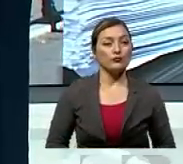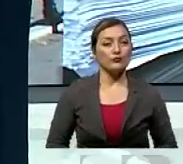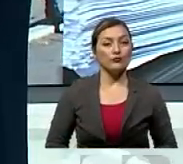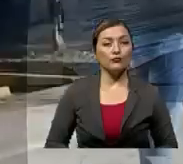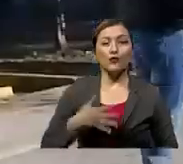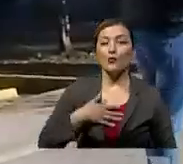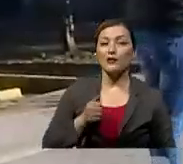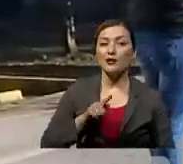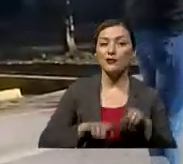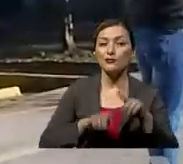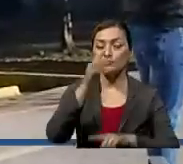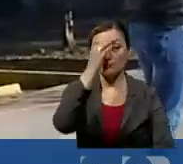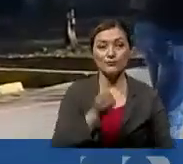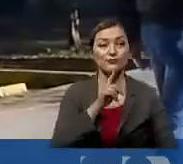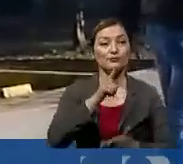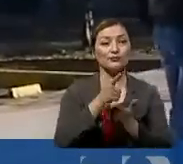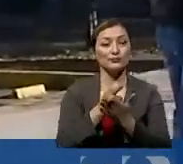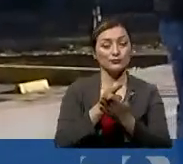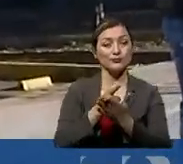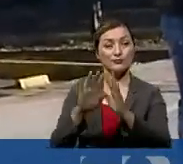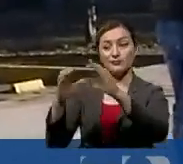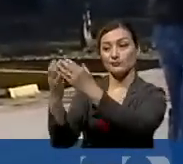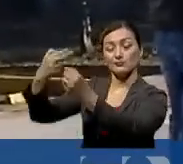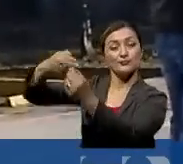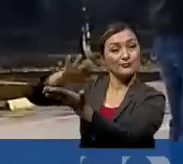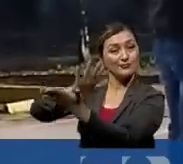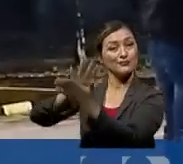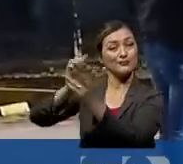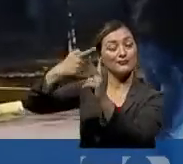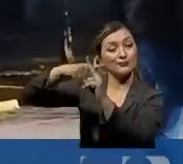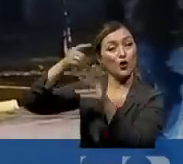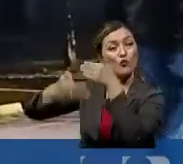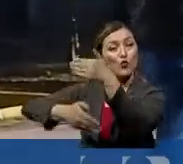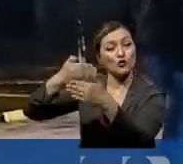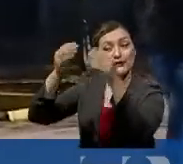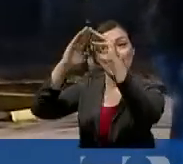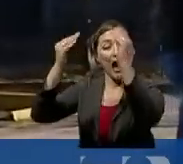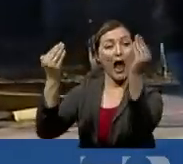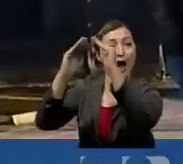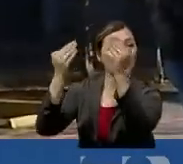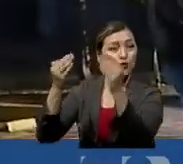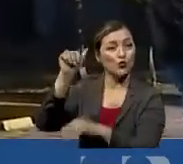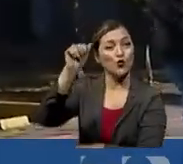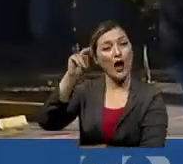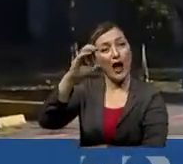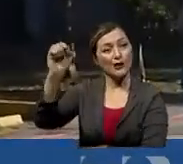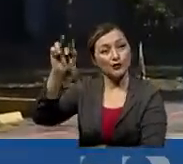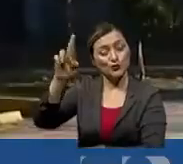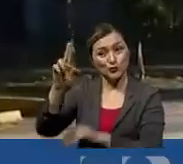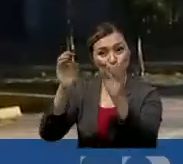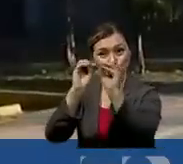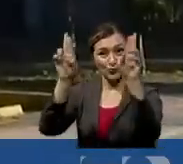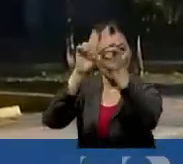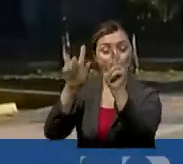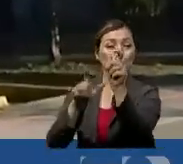Compañeras, ¿qué tal, amigos? Buenos días. Así es, además de las clases, también inician desde hoy el proceso de regularización migratoria para